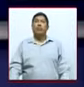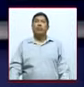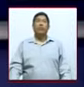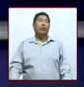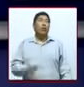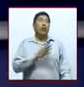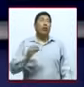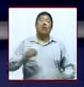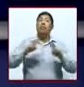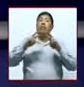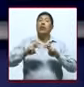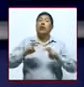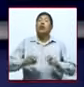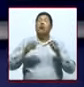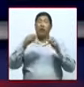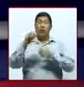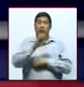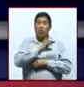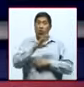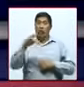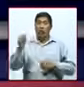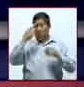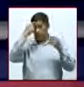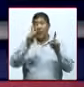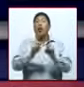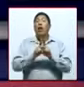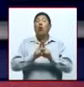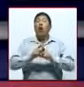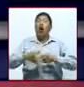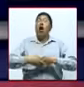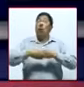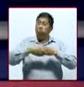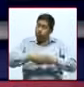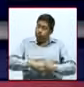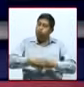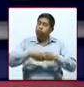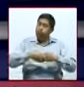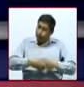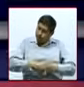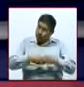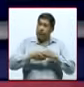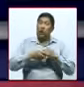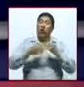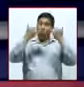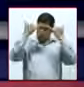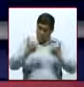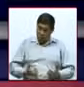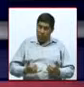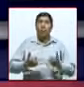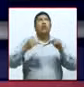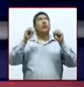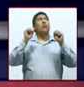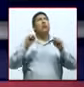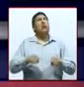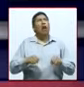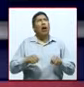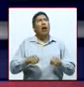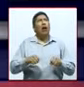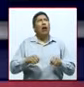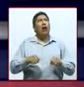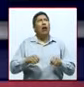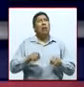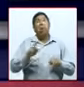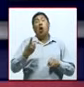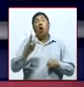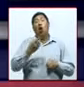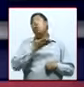Y analistas en Cochabamba aseguran que los acuerdos que se han arribado en la cumbre multipartidaria podrían quedarse en la nada,